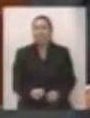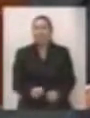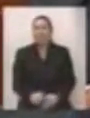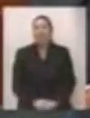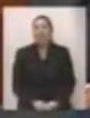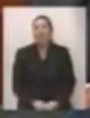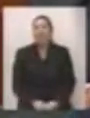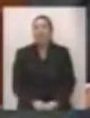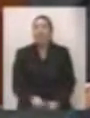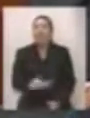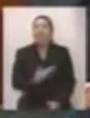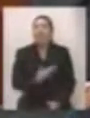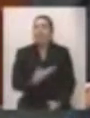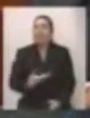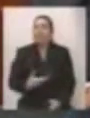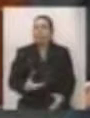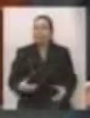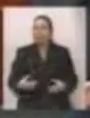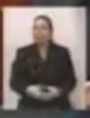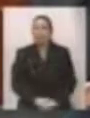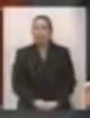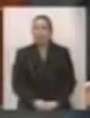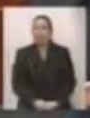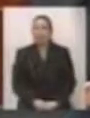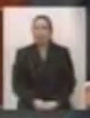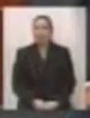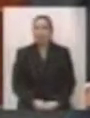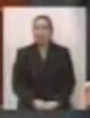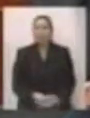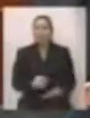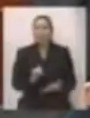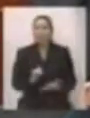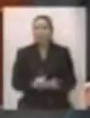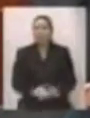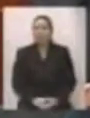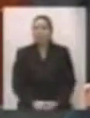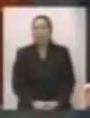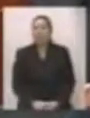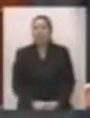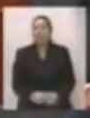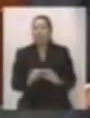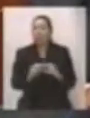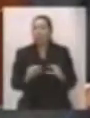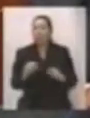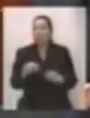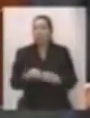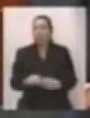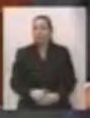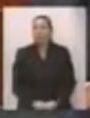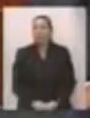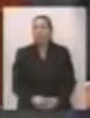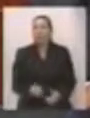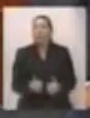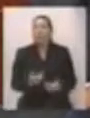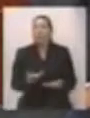presidente, que el presidente de la comisión la presidenta de la comisión tenga en cuenta para que se pueda añadir un párrafo en el artículo 3 por